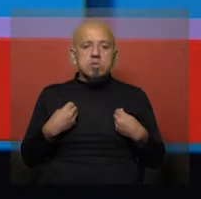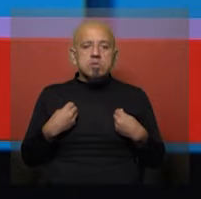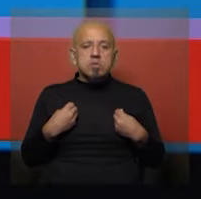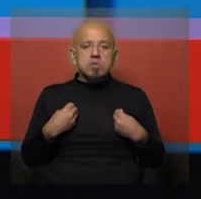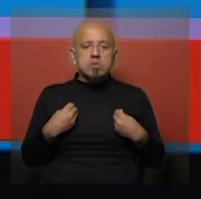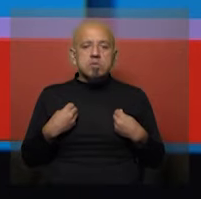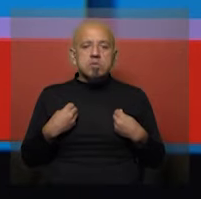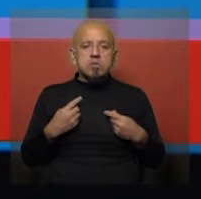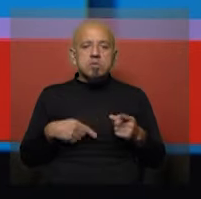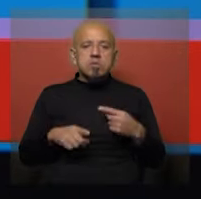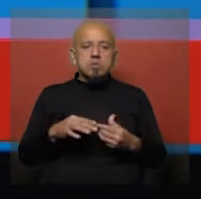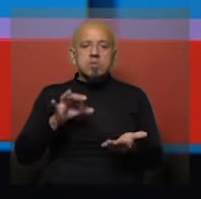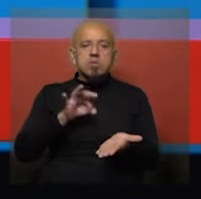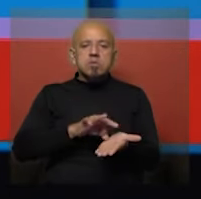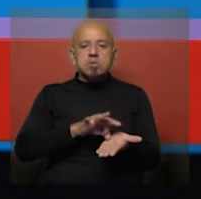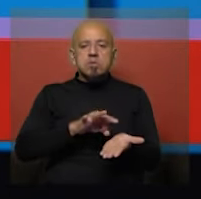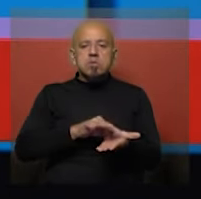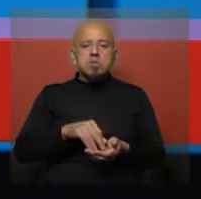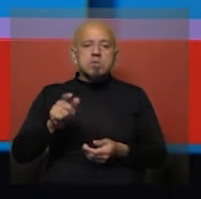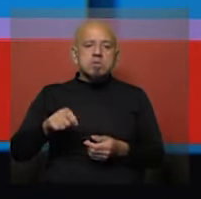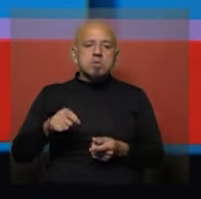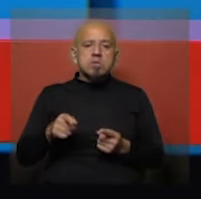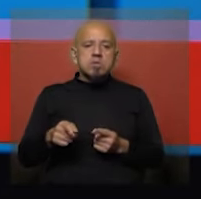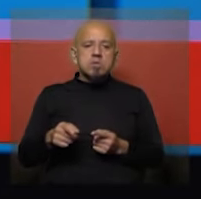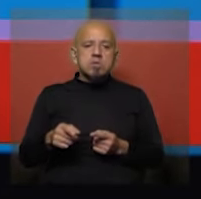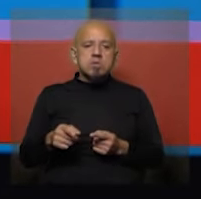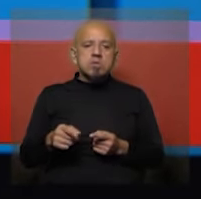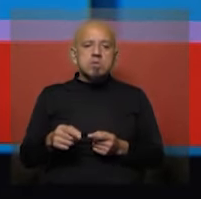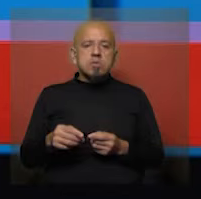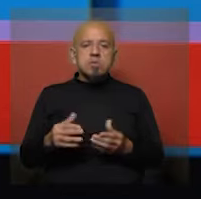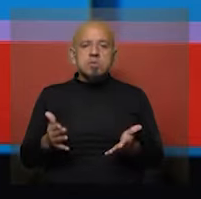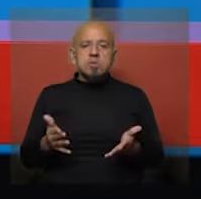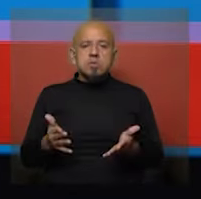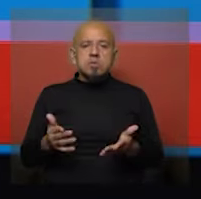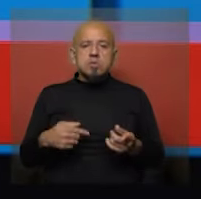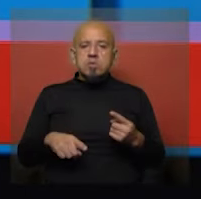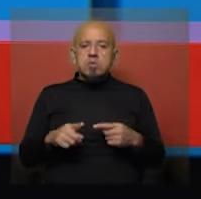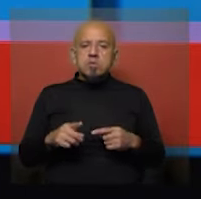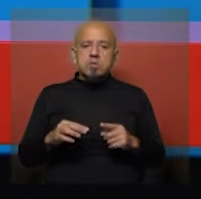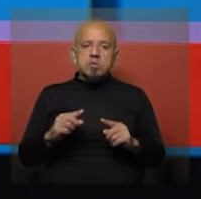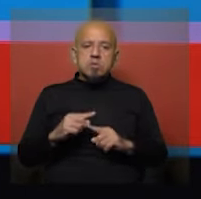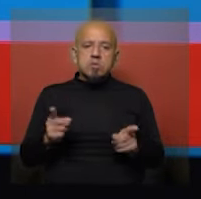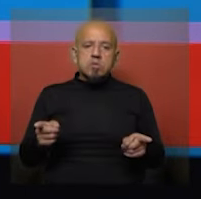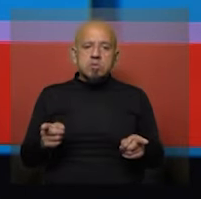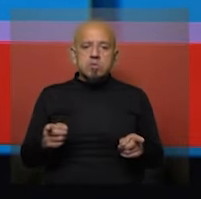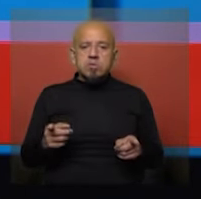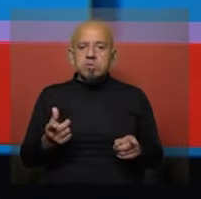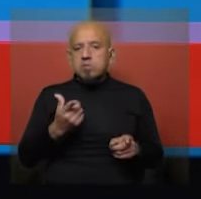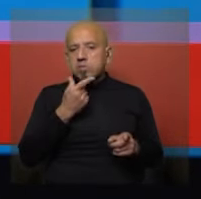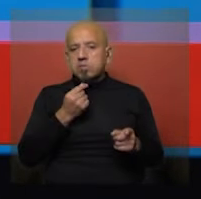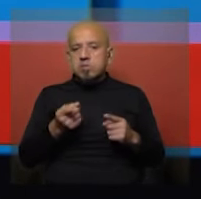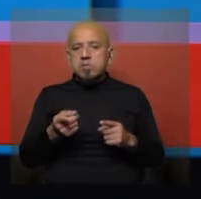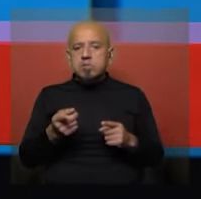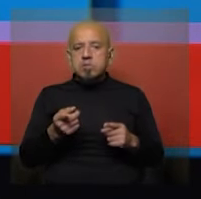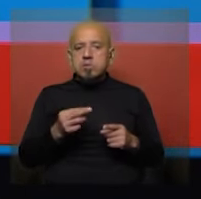entiende que el sistema judicial es es perverso Es como que no no facilitamos que las víctimas eh tengan